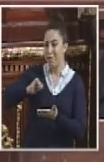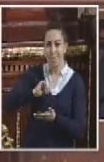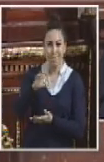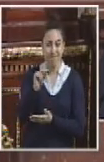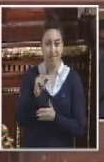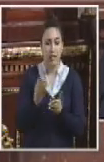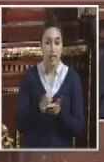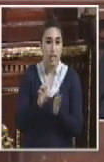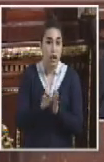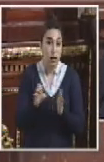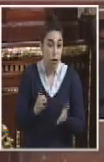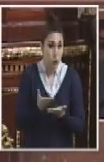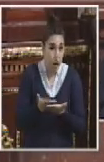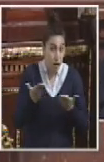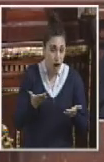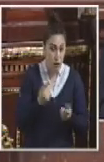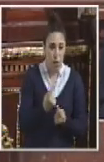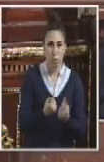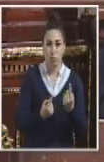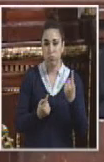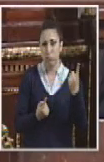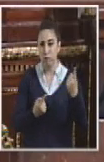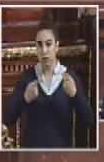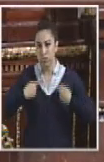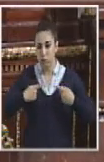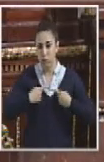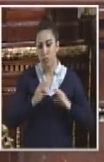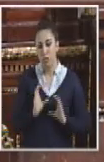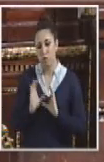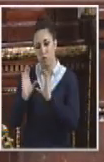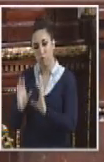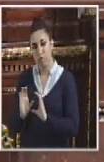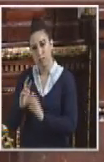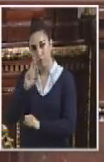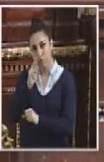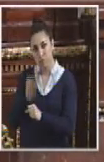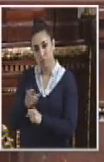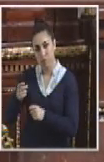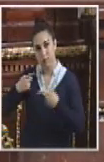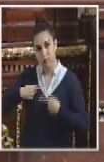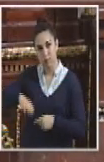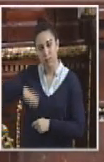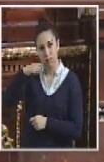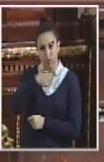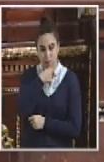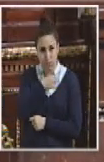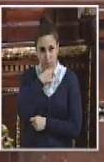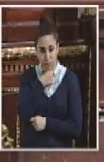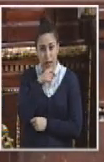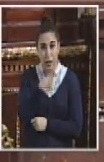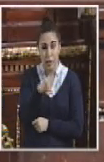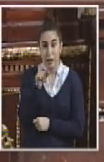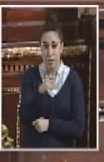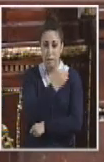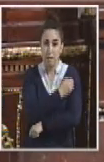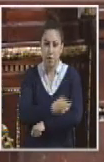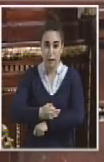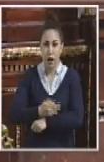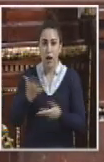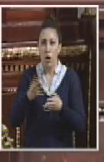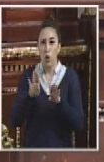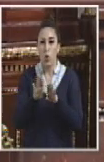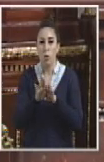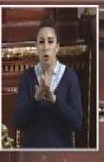alguna persona en casa cuidaba al adulto mayor sin mayor complicación y ese familiar asumía la labor como